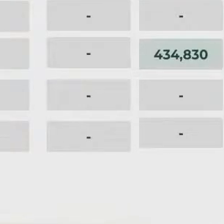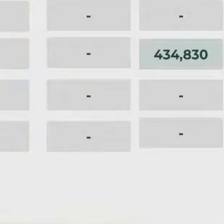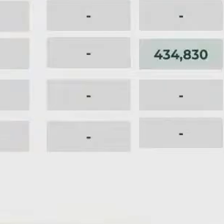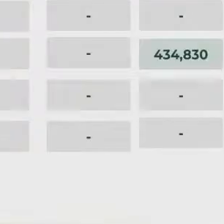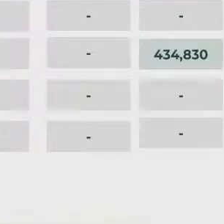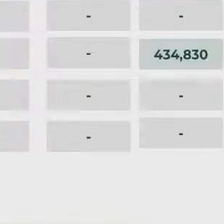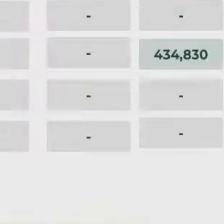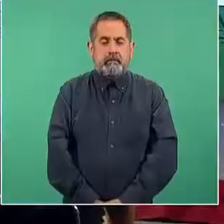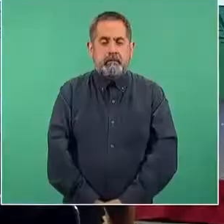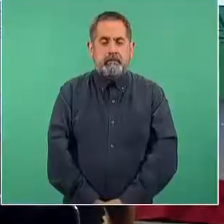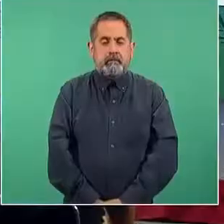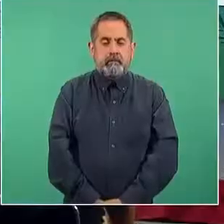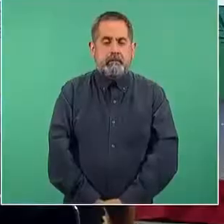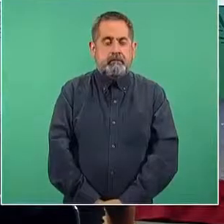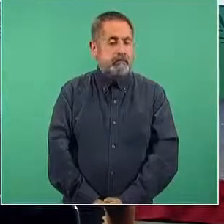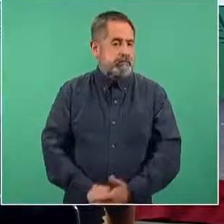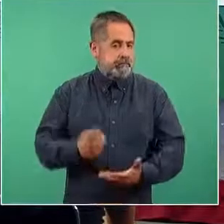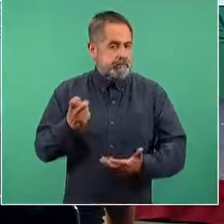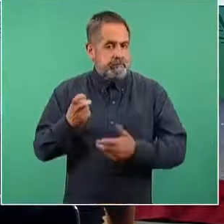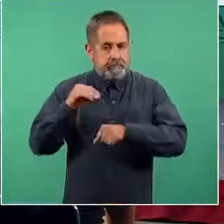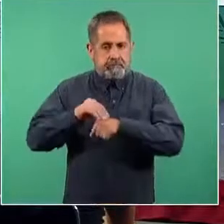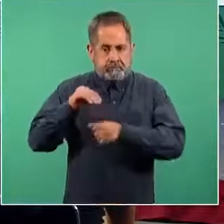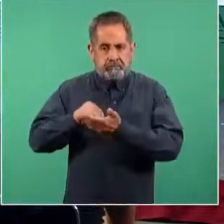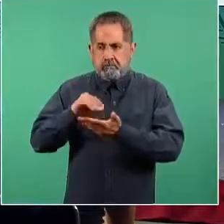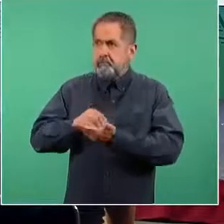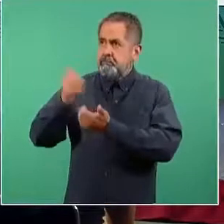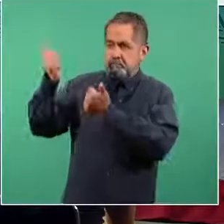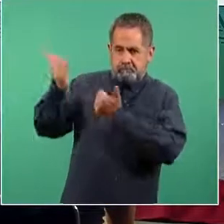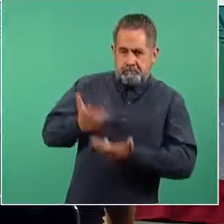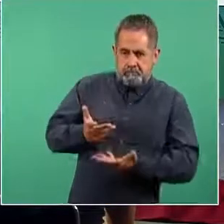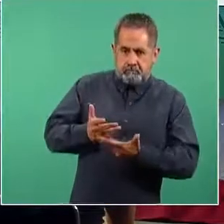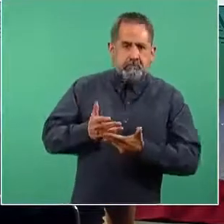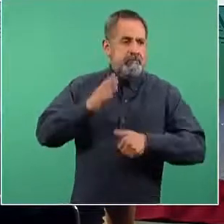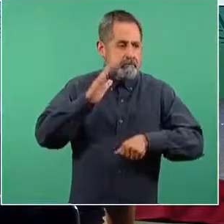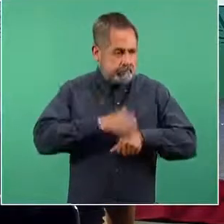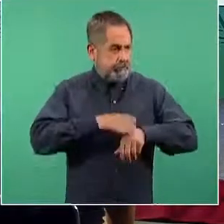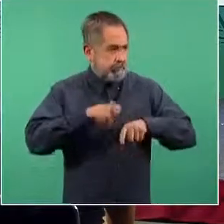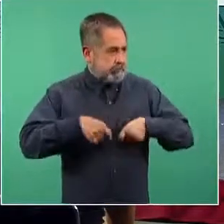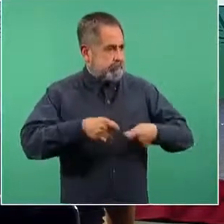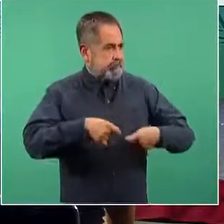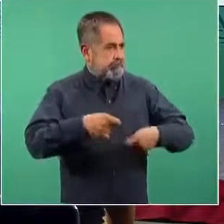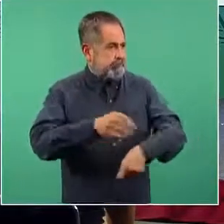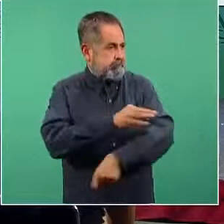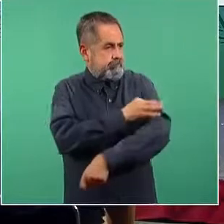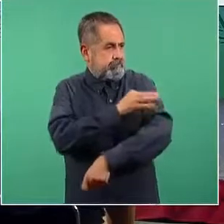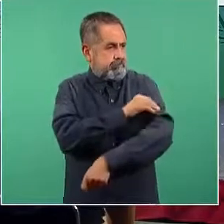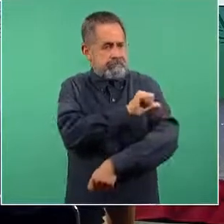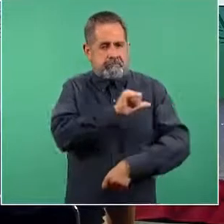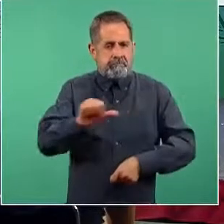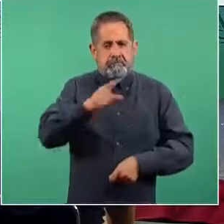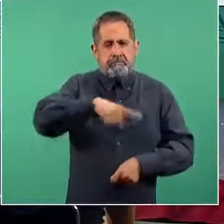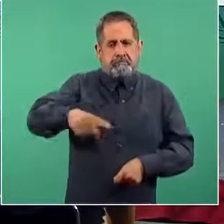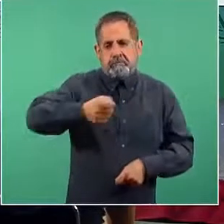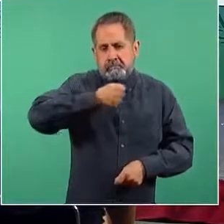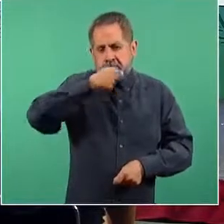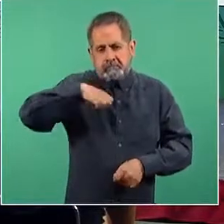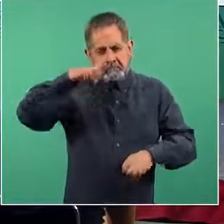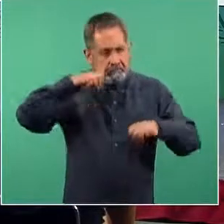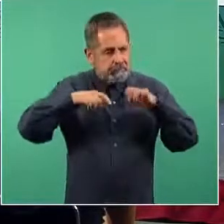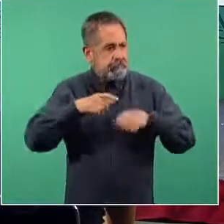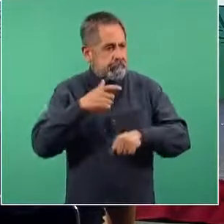327.600, y entonces con esto obviamente continúa la posibilidad de cobertura para toda esta población que se